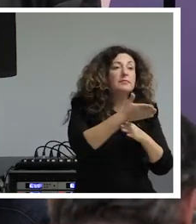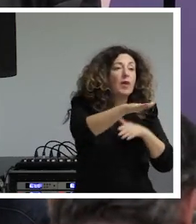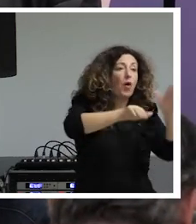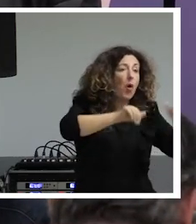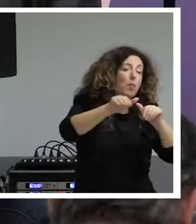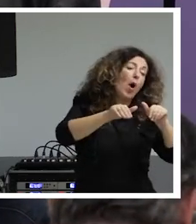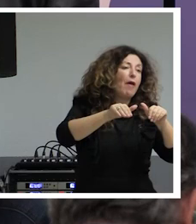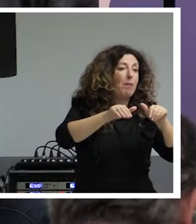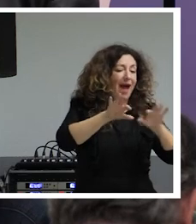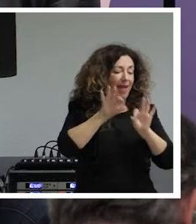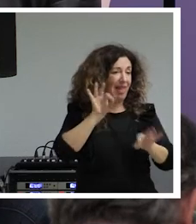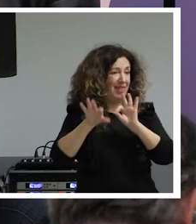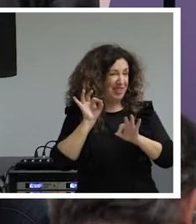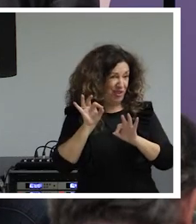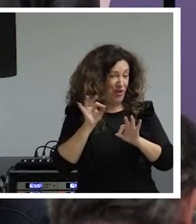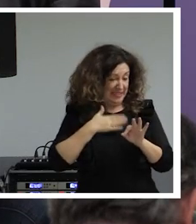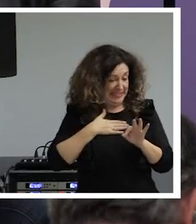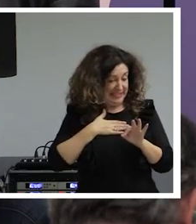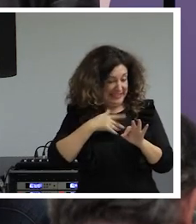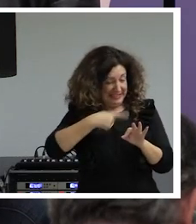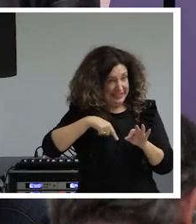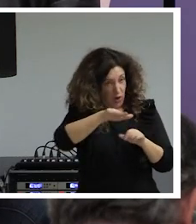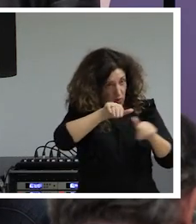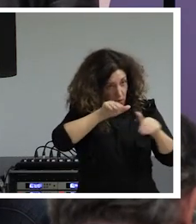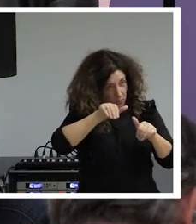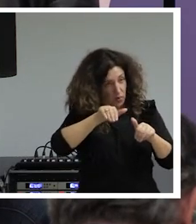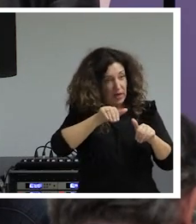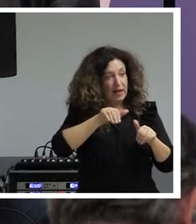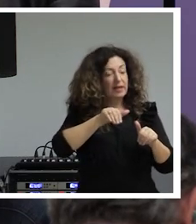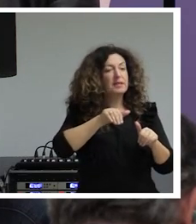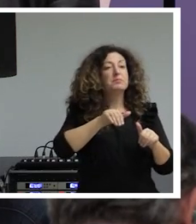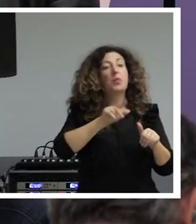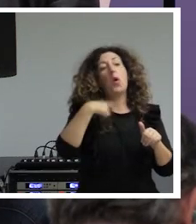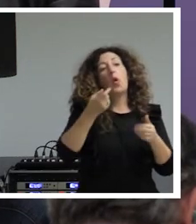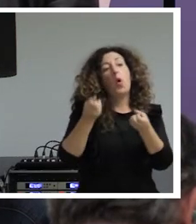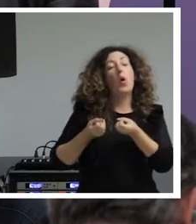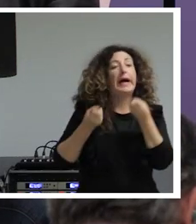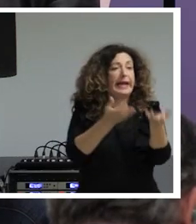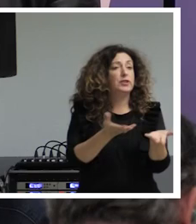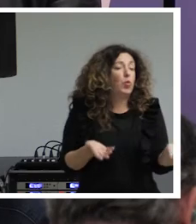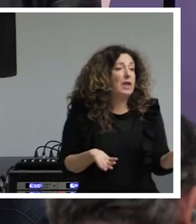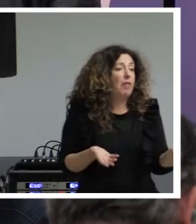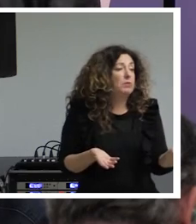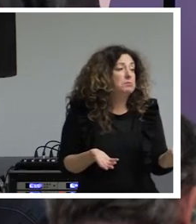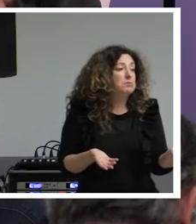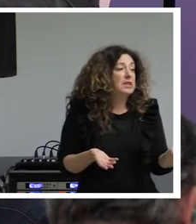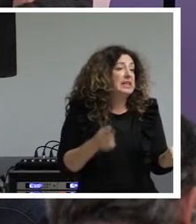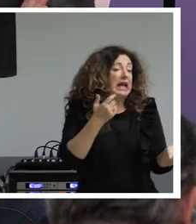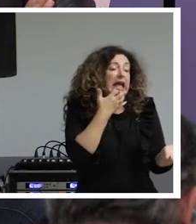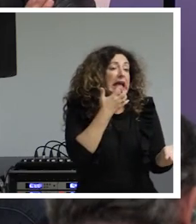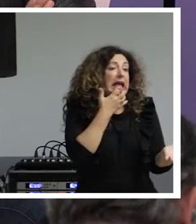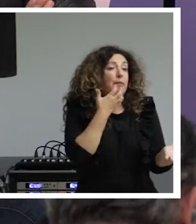digamos que es una zona geográfica donde viven ciudadanos que cuando son convocados